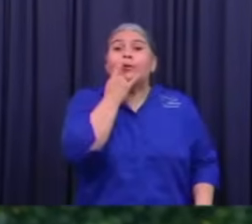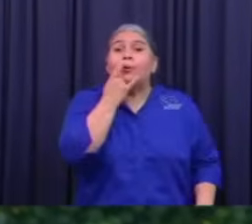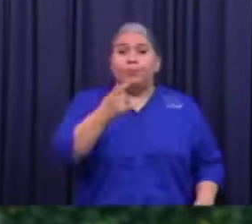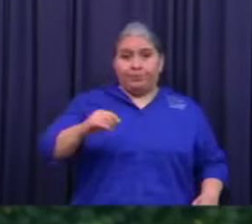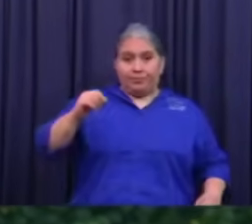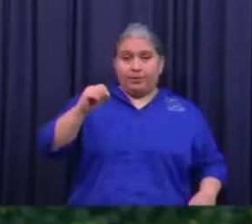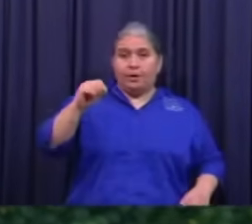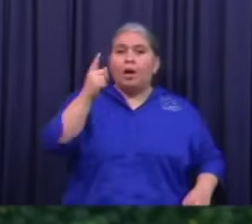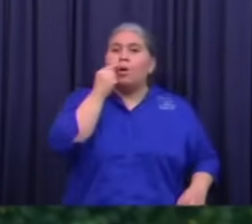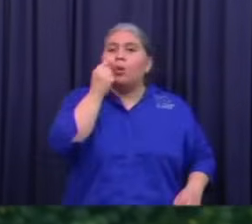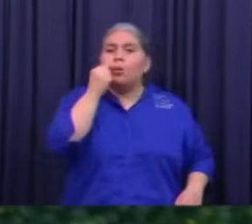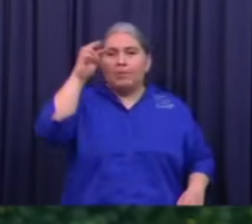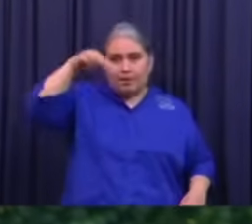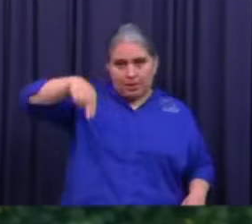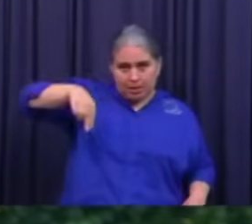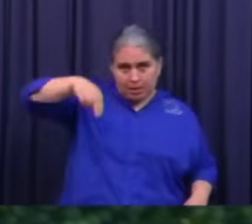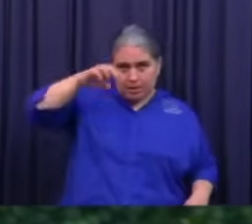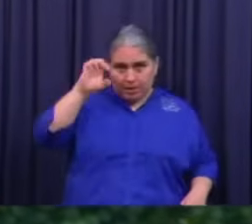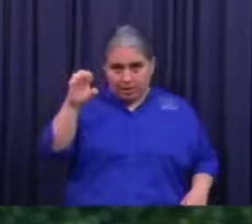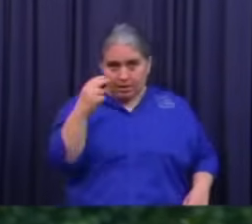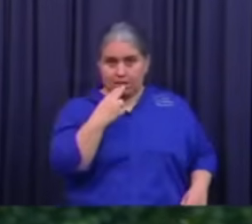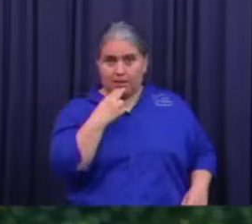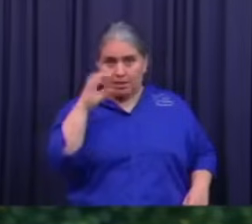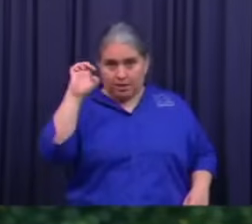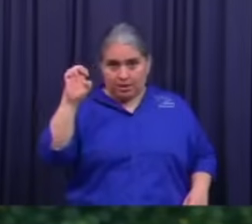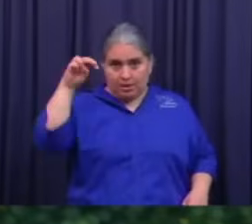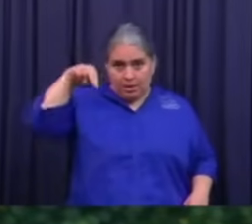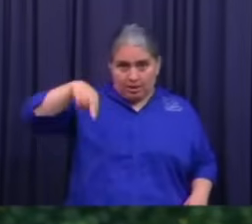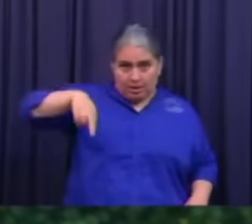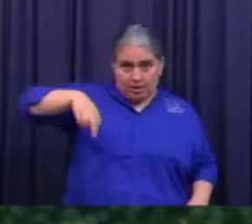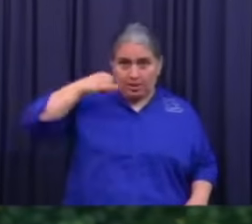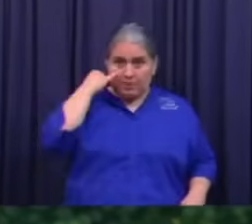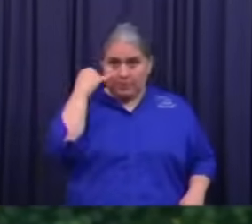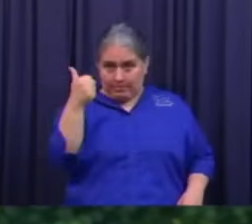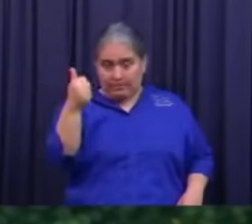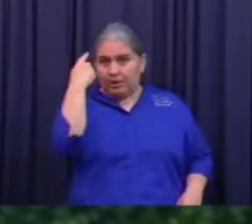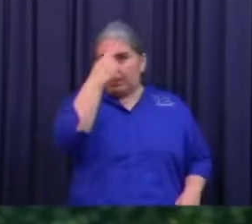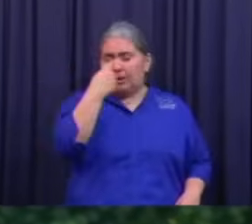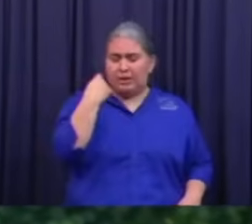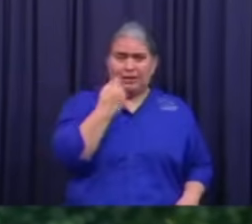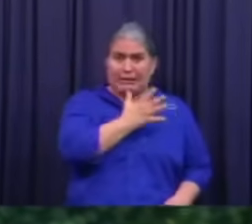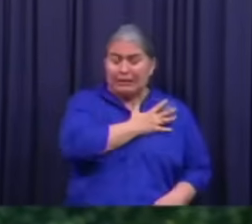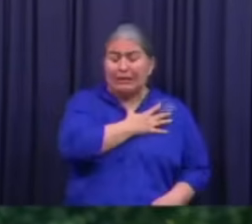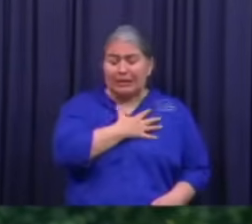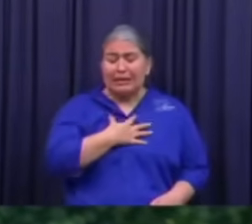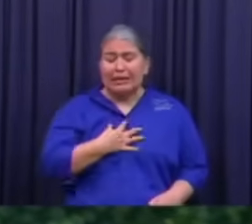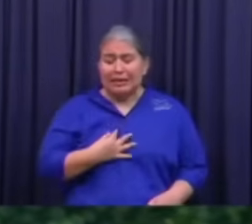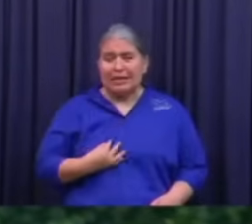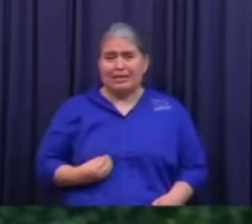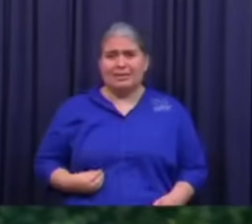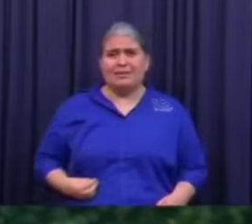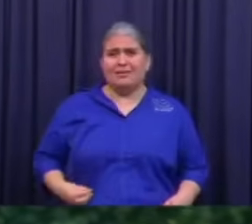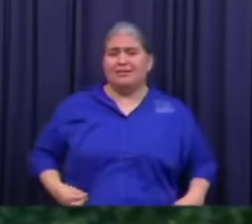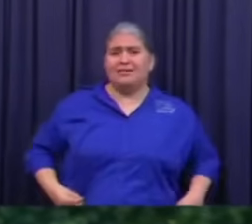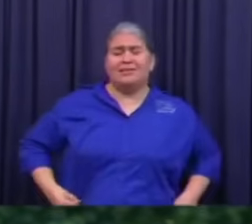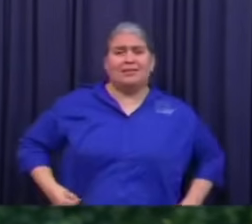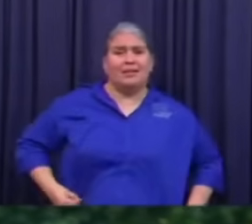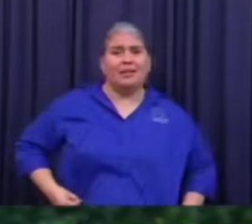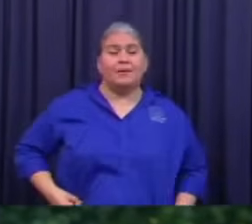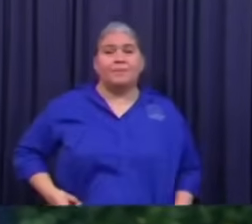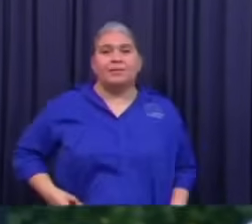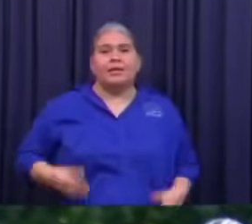falta vestido tenía acceso directo al Trono le hacía falta en dónde dormir de